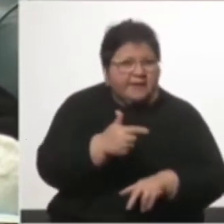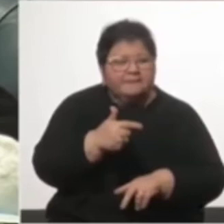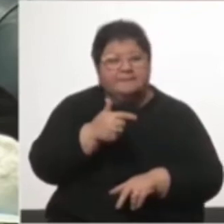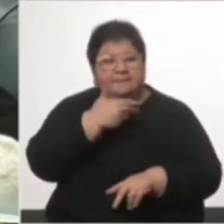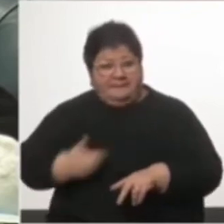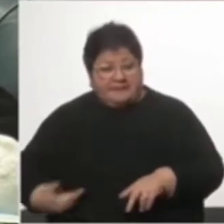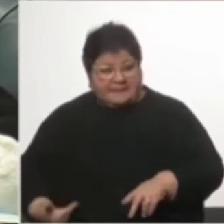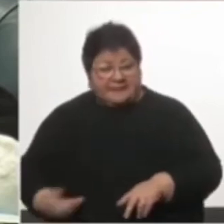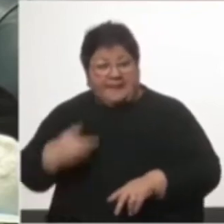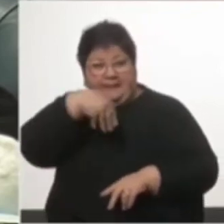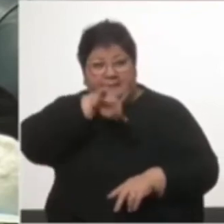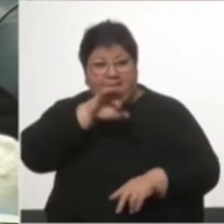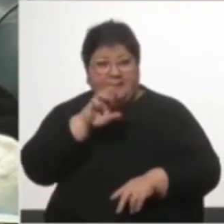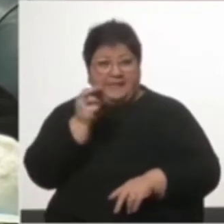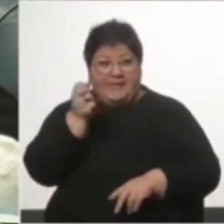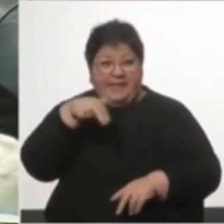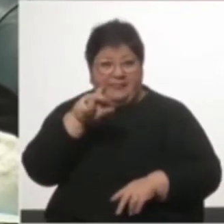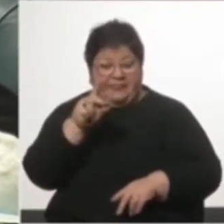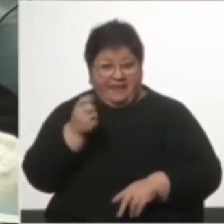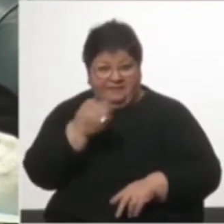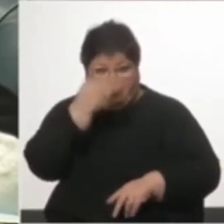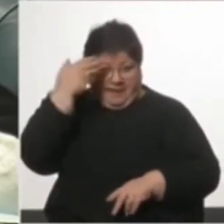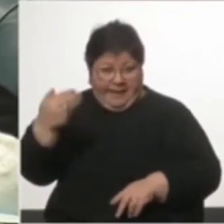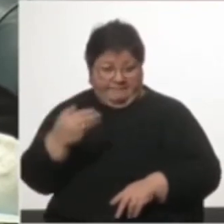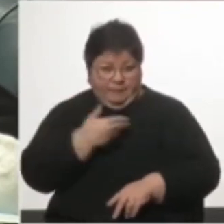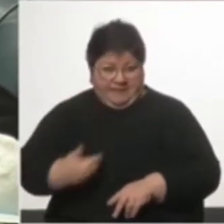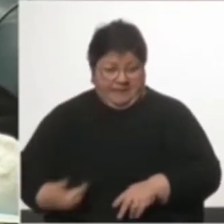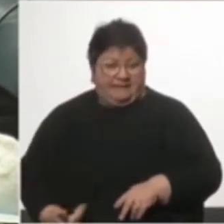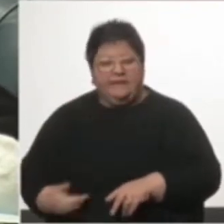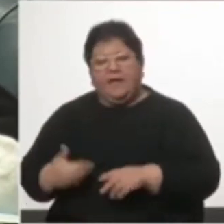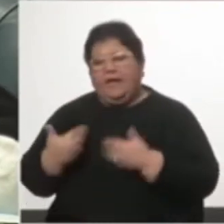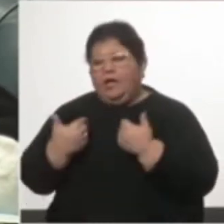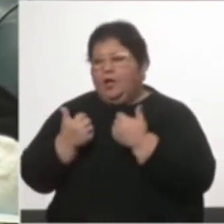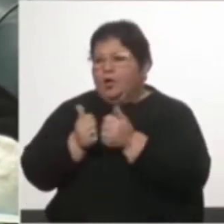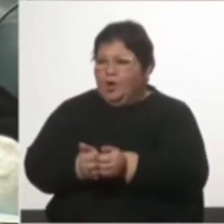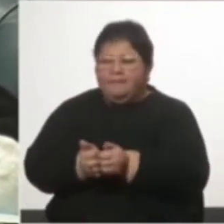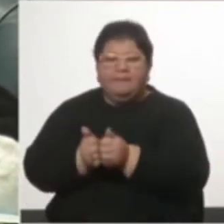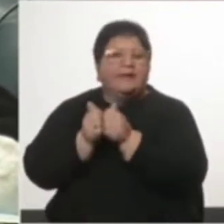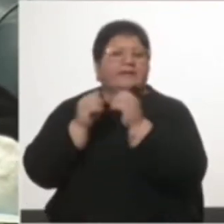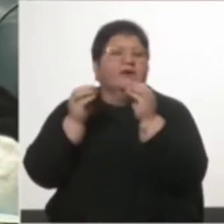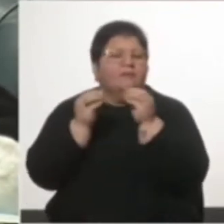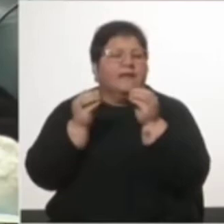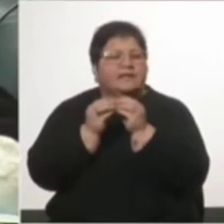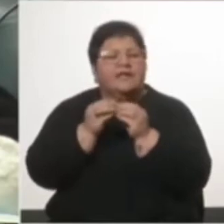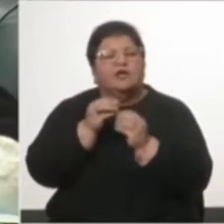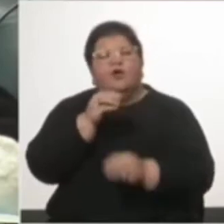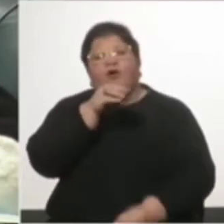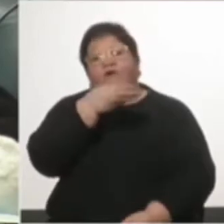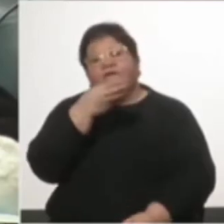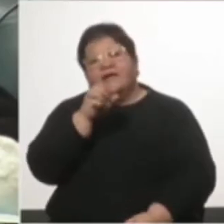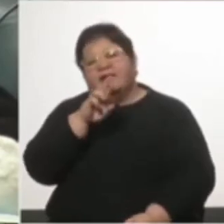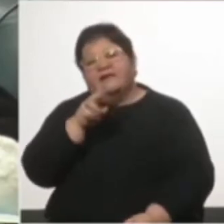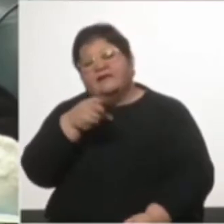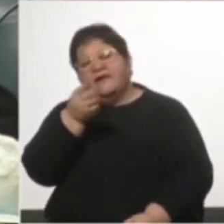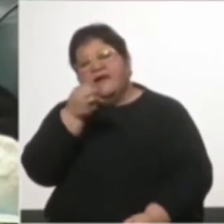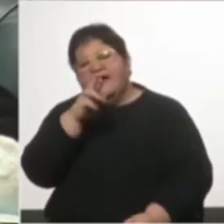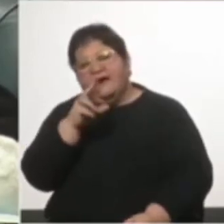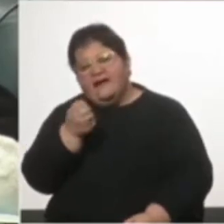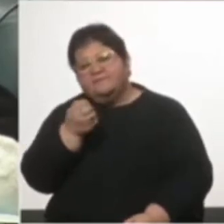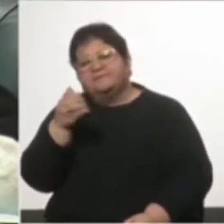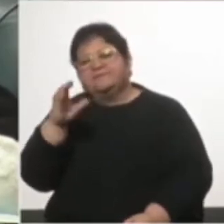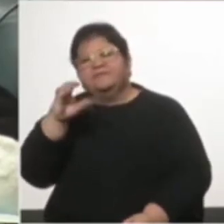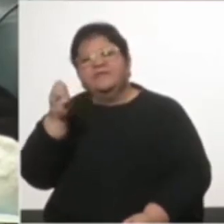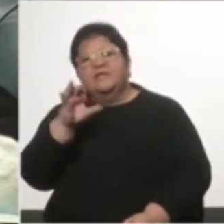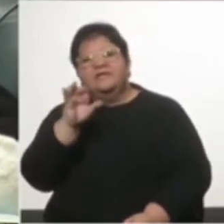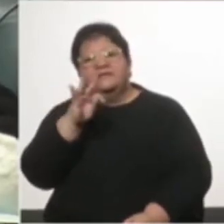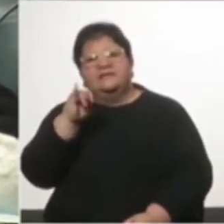Amplio, Javier Miranda, acompañado por nuestros compañeros Mario Vergara, Daniel Olesker y Juan Castillo, le presentó al presidente